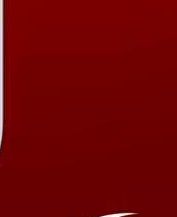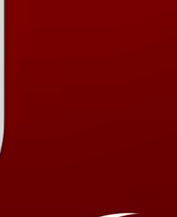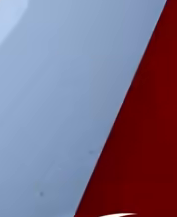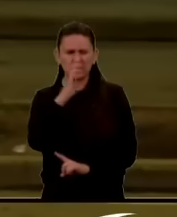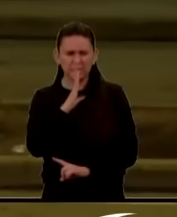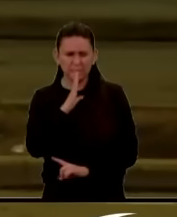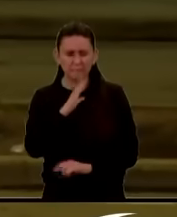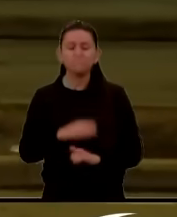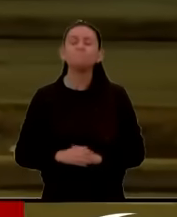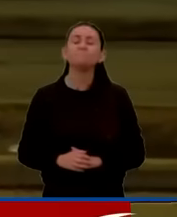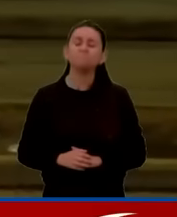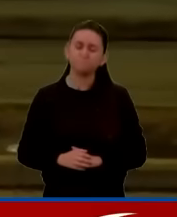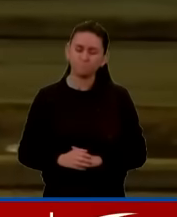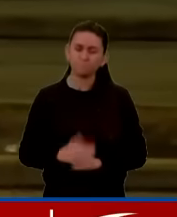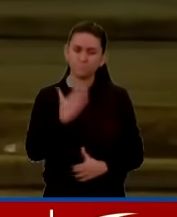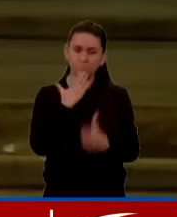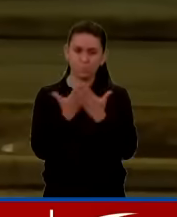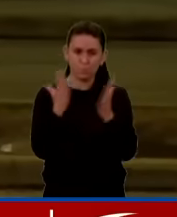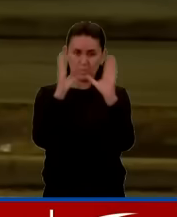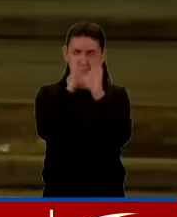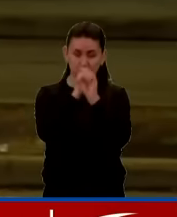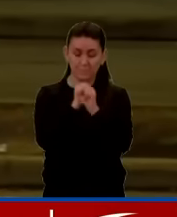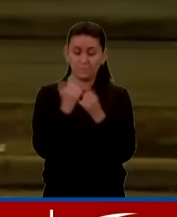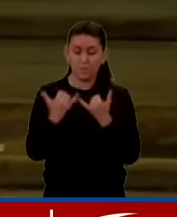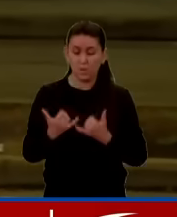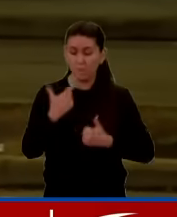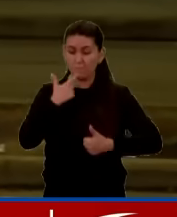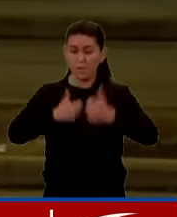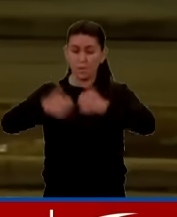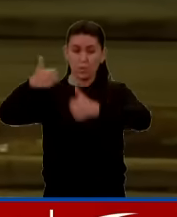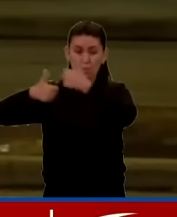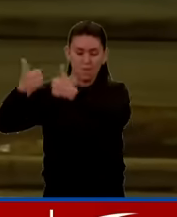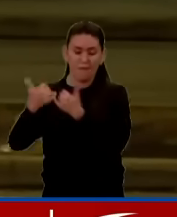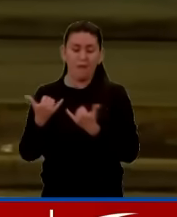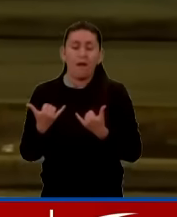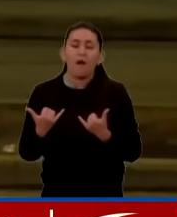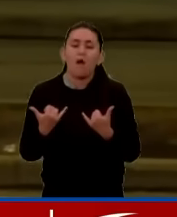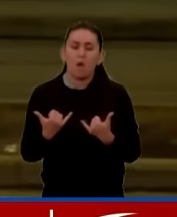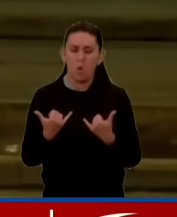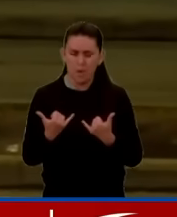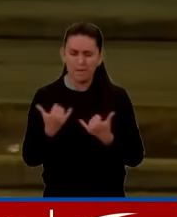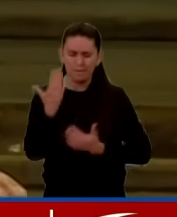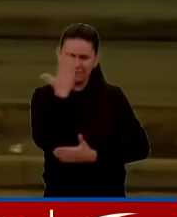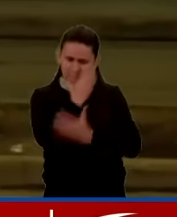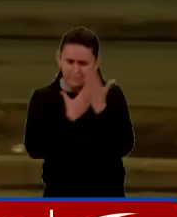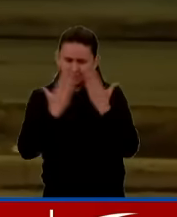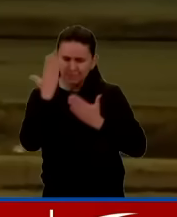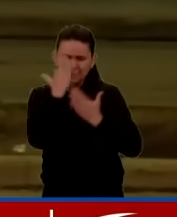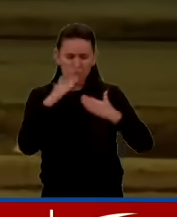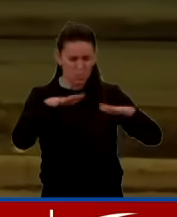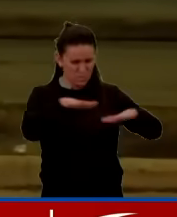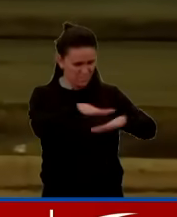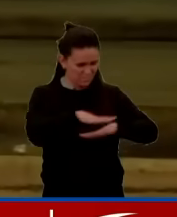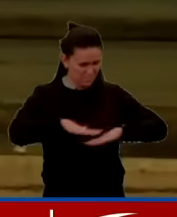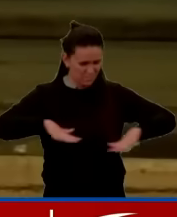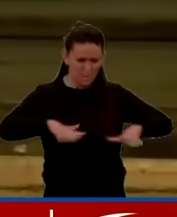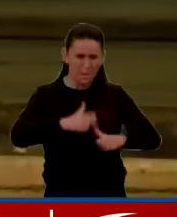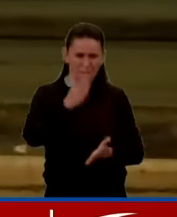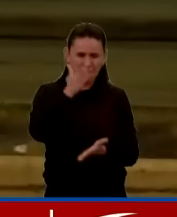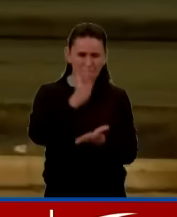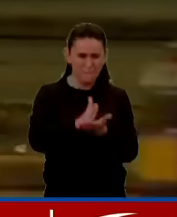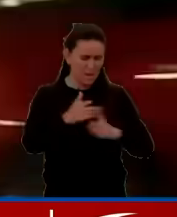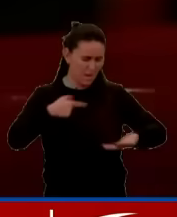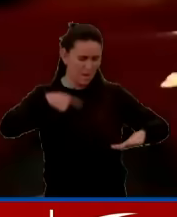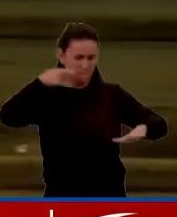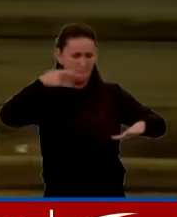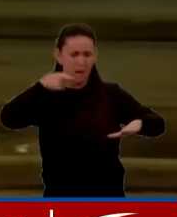Andreina, buenas noches. Las autoridades en este momento evalúan el lugar donde se cometió el